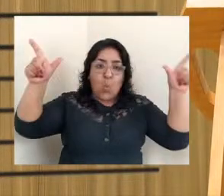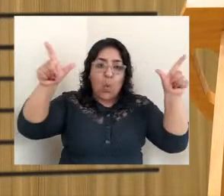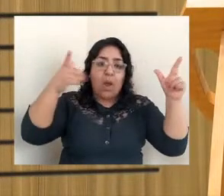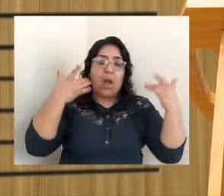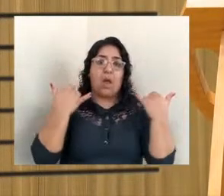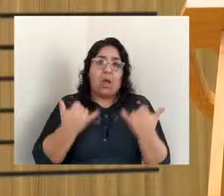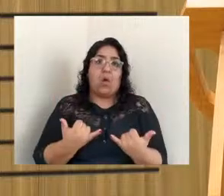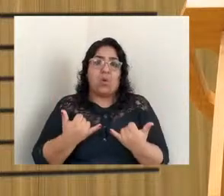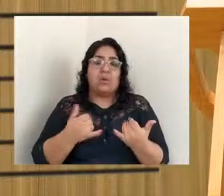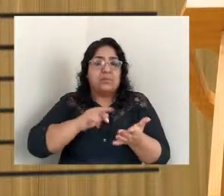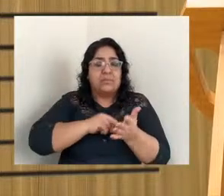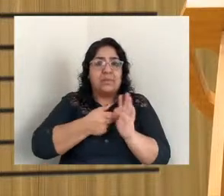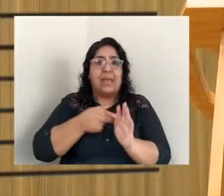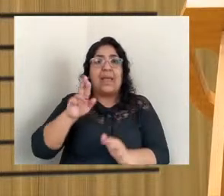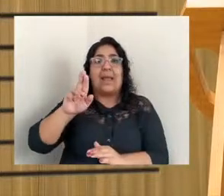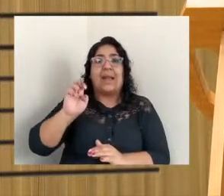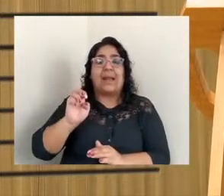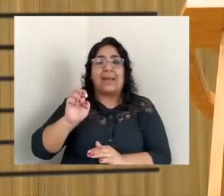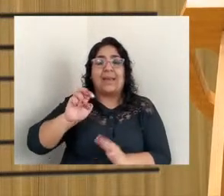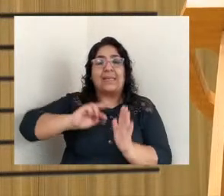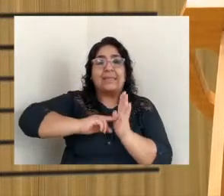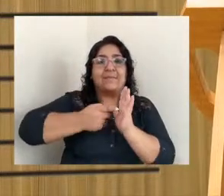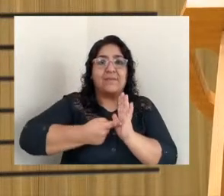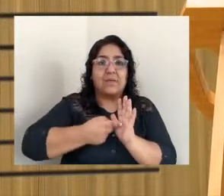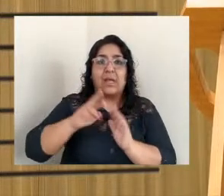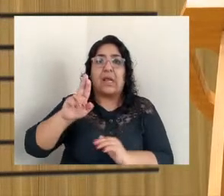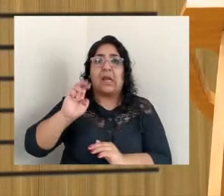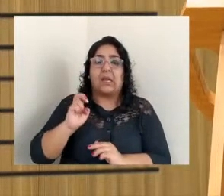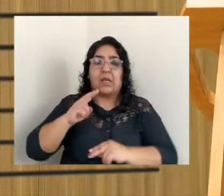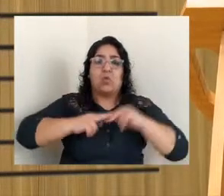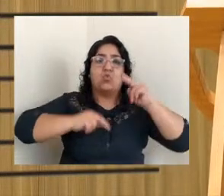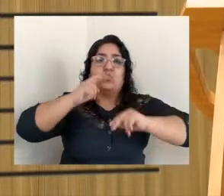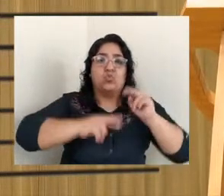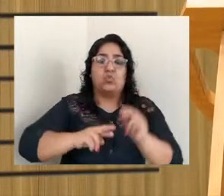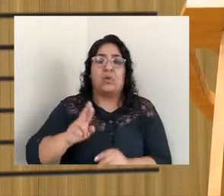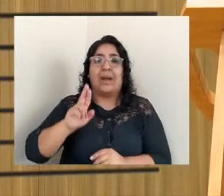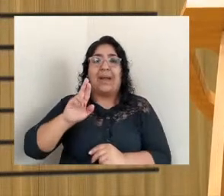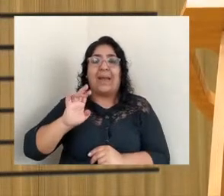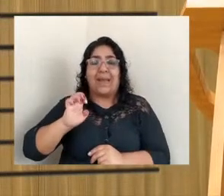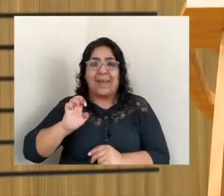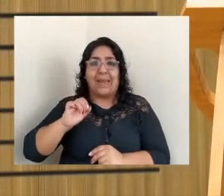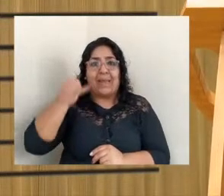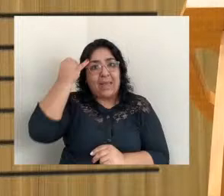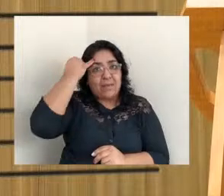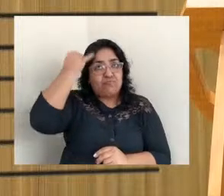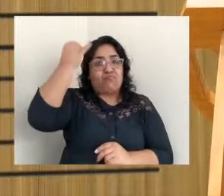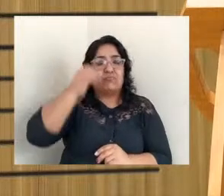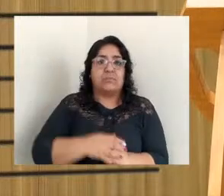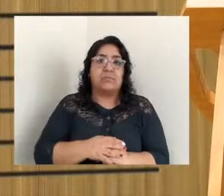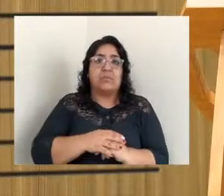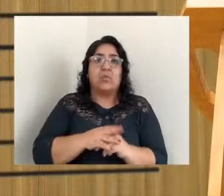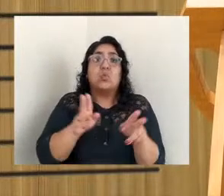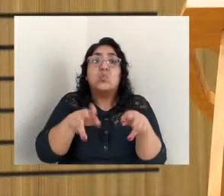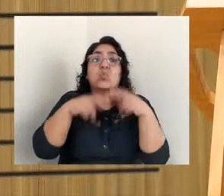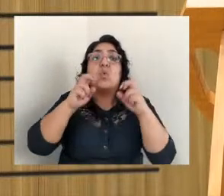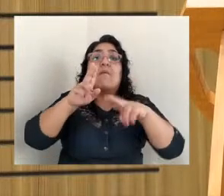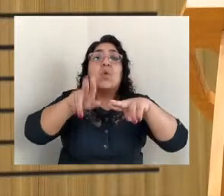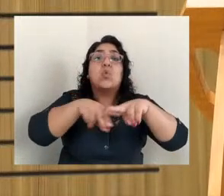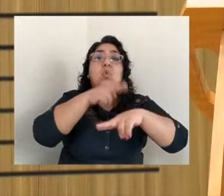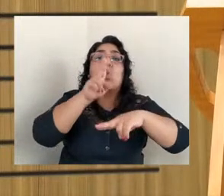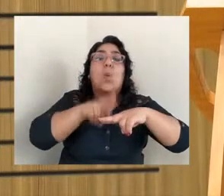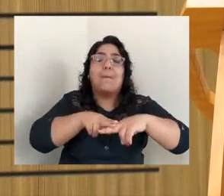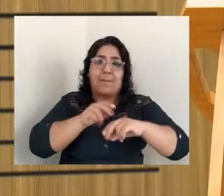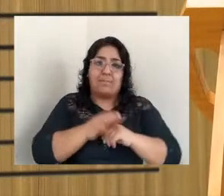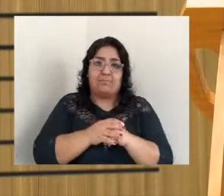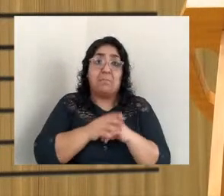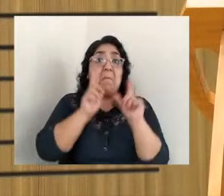palabras como resignificación, reconstrucción, reinvención, nueva normalidad, pero sobre todo son un